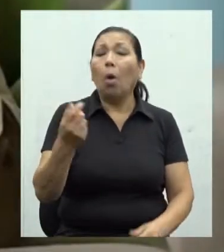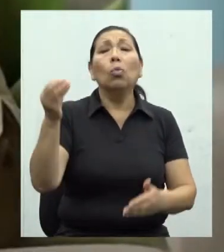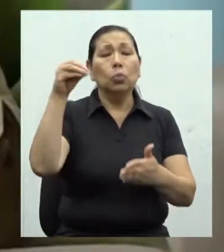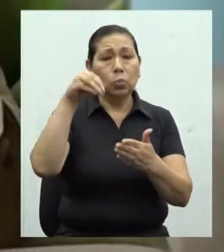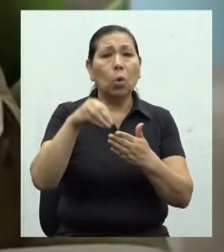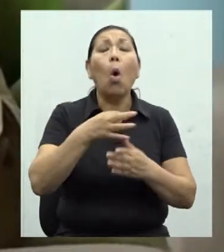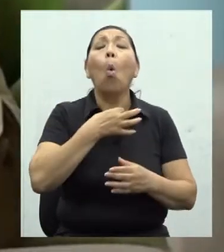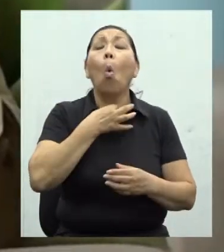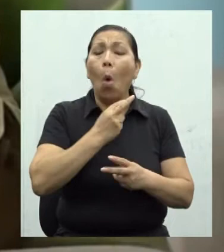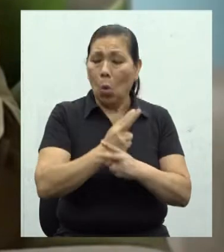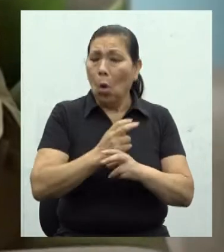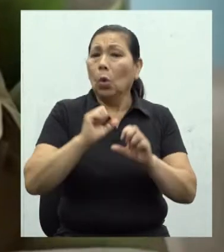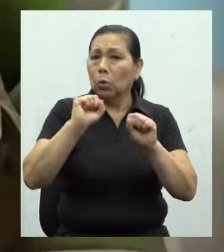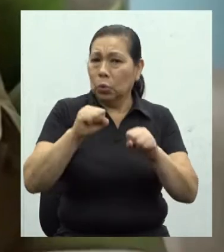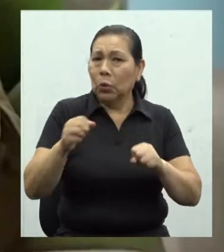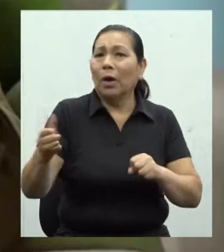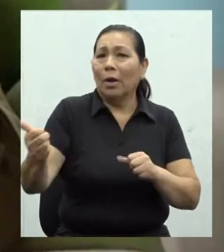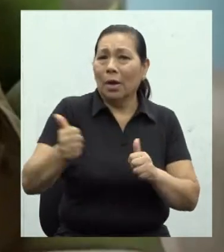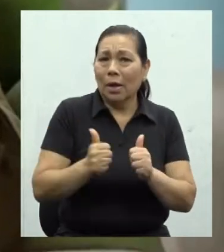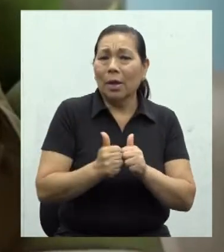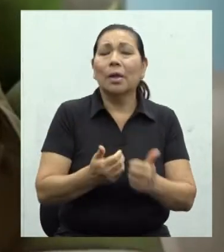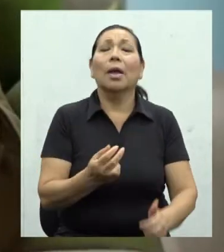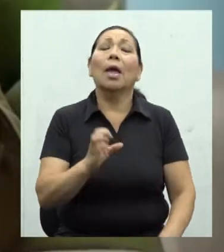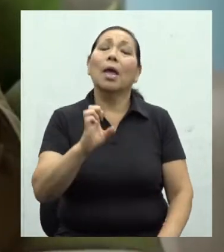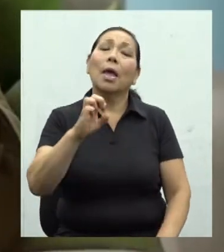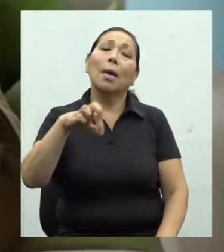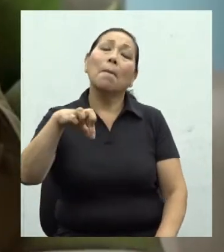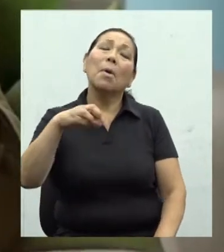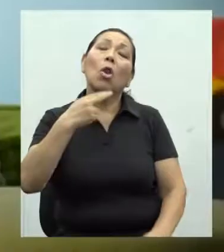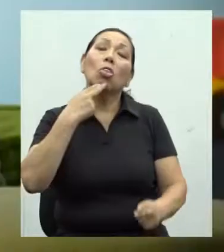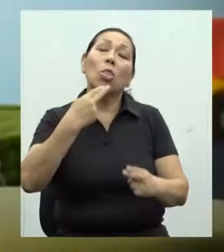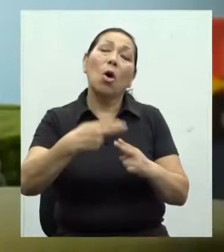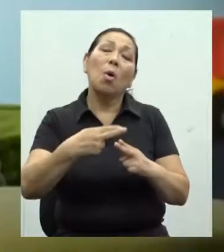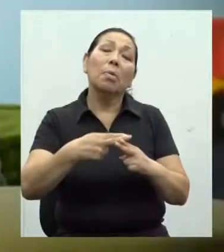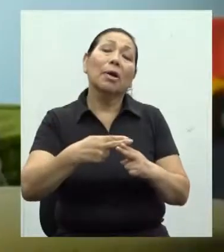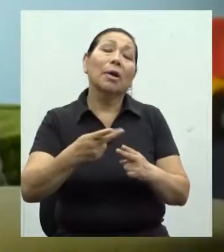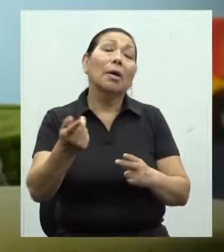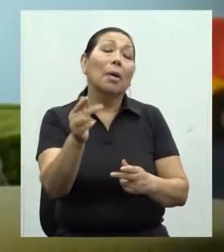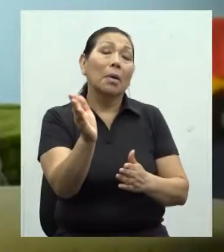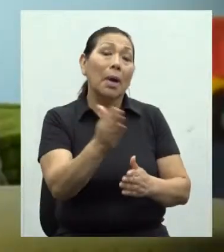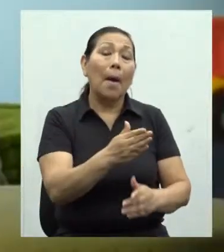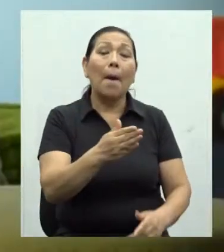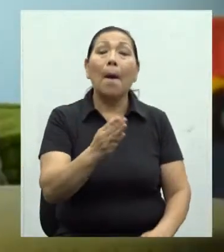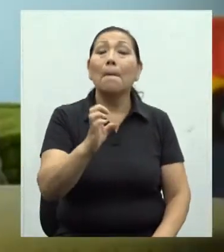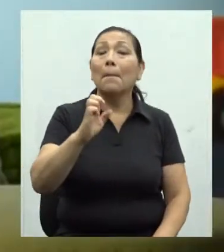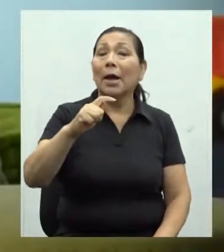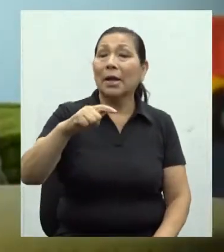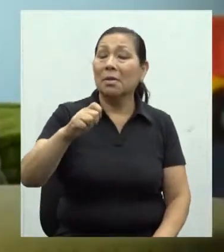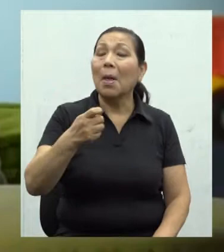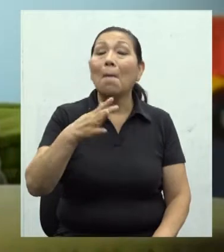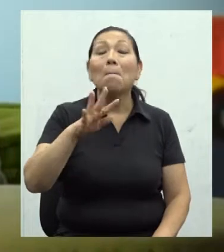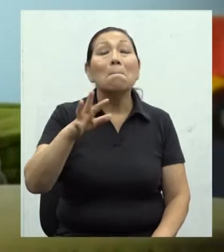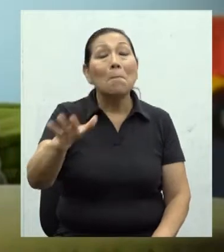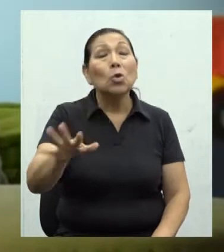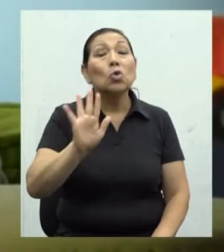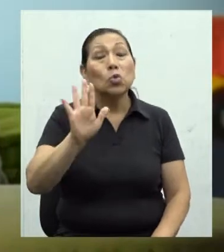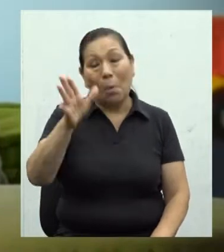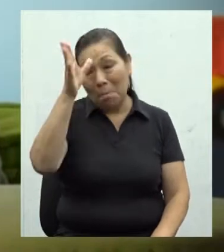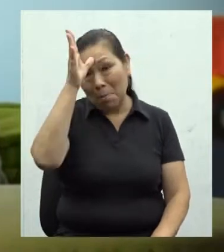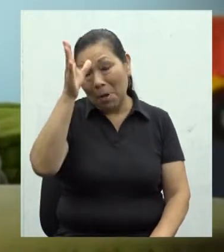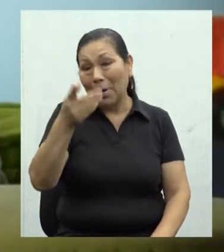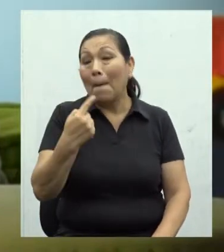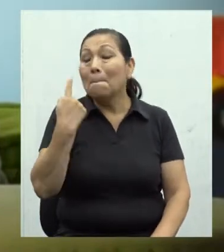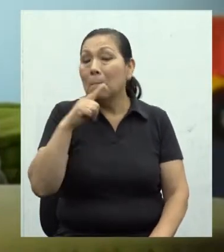apoderado de su nieta de iniciales EMPH por don Ernesto Peralta Carpio, padre de la citada